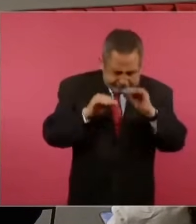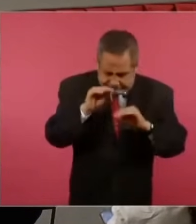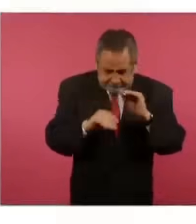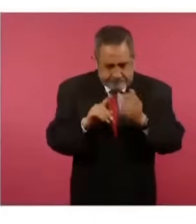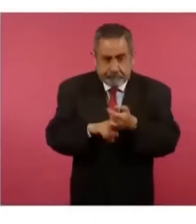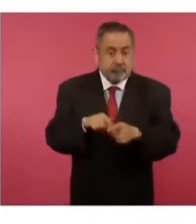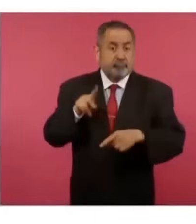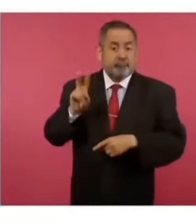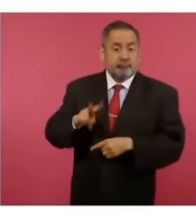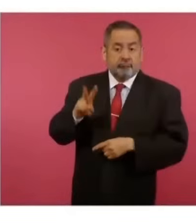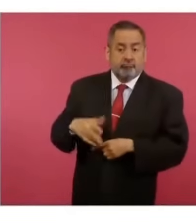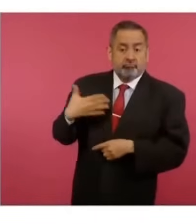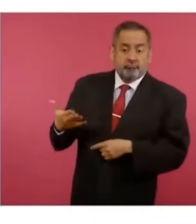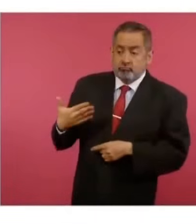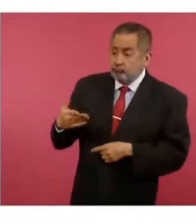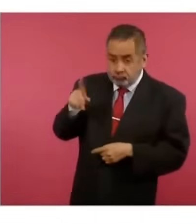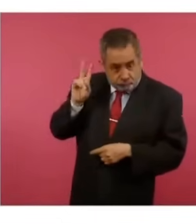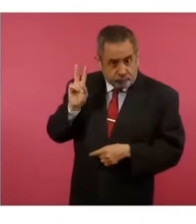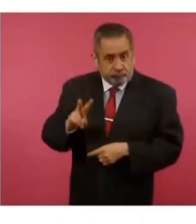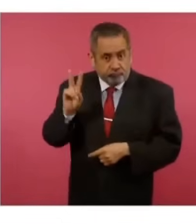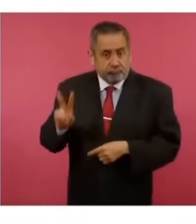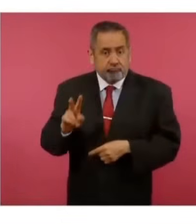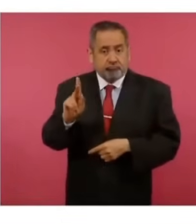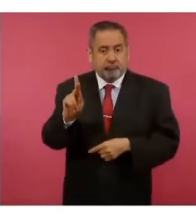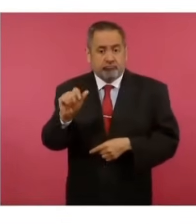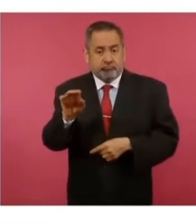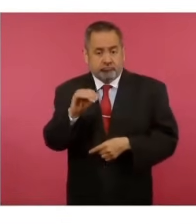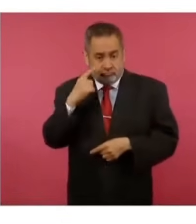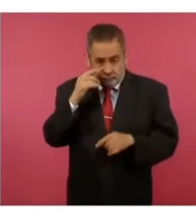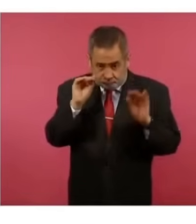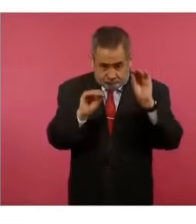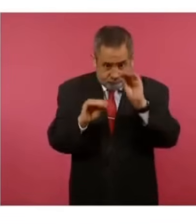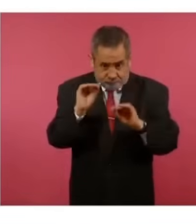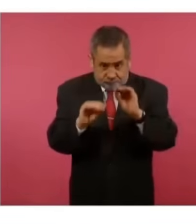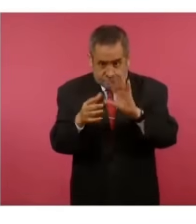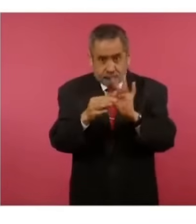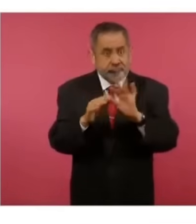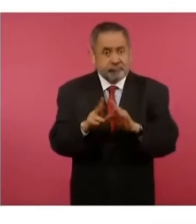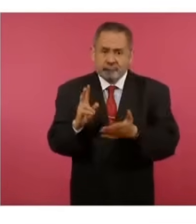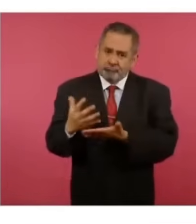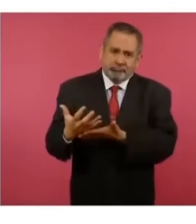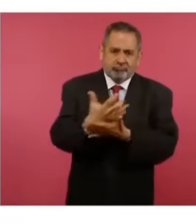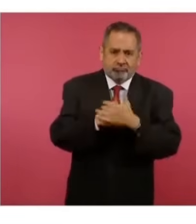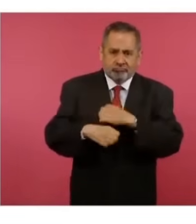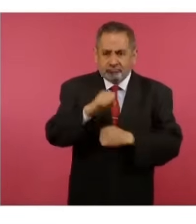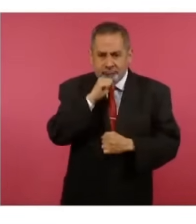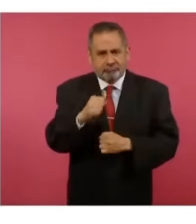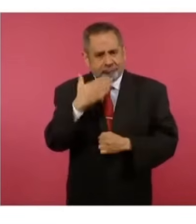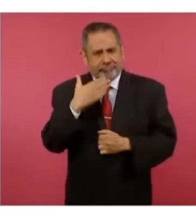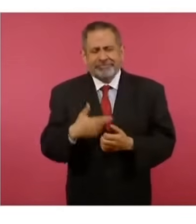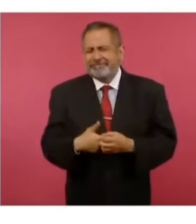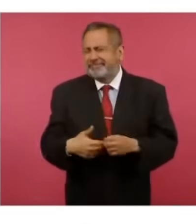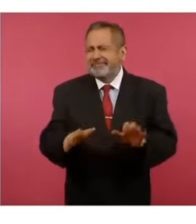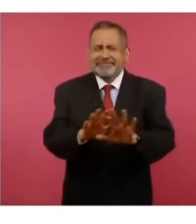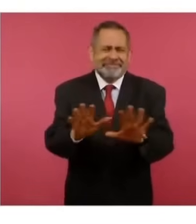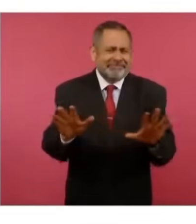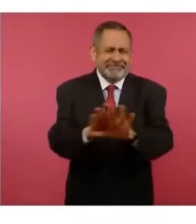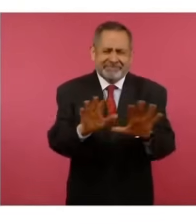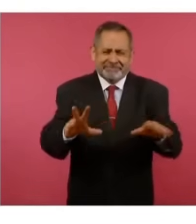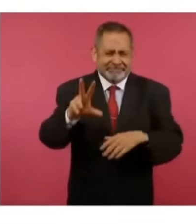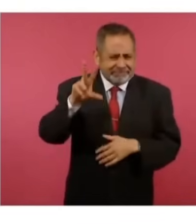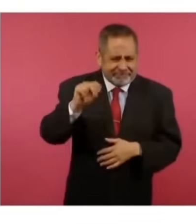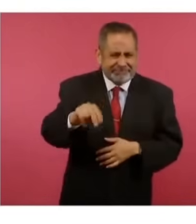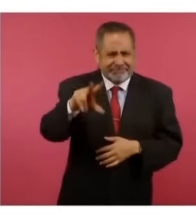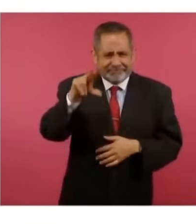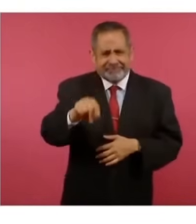Pemex y del presidente Andrés Manuel López Obrador. Este es el formulario que se les pide llenar. No lo hagan, es una